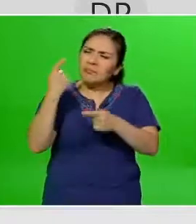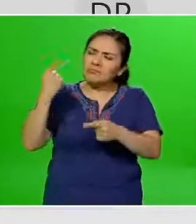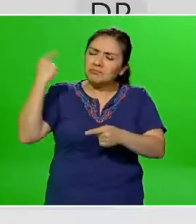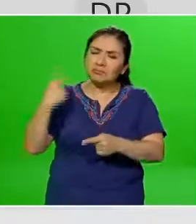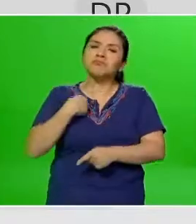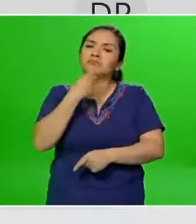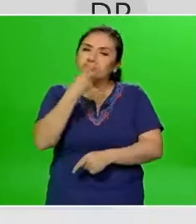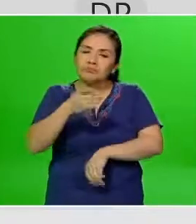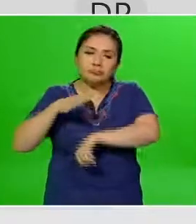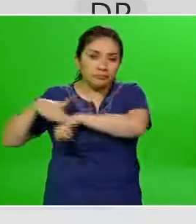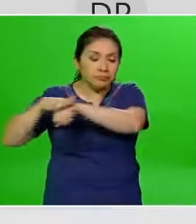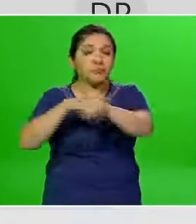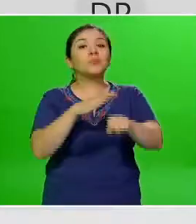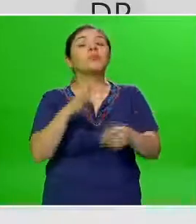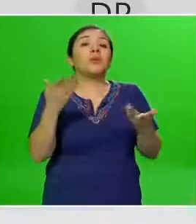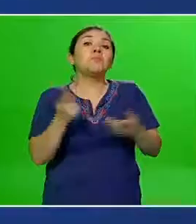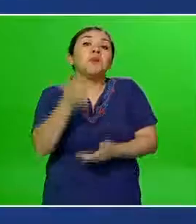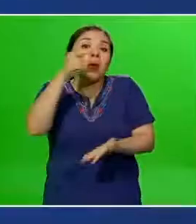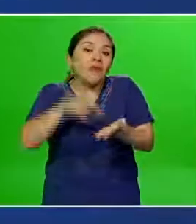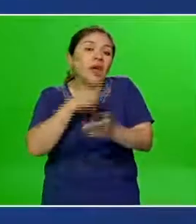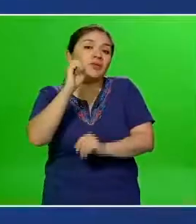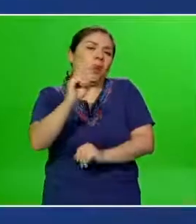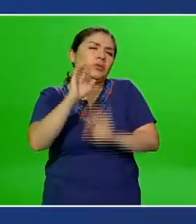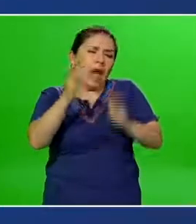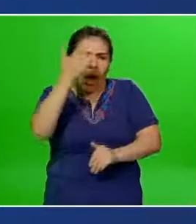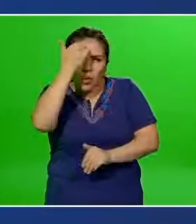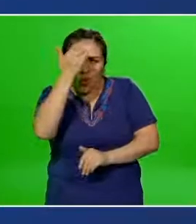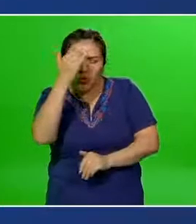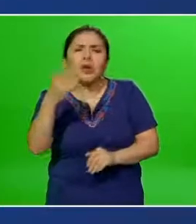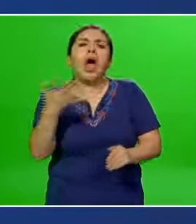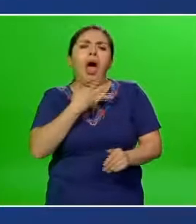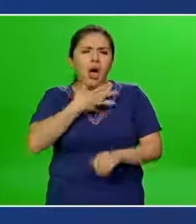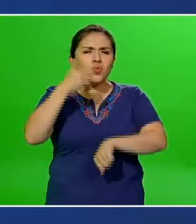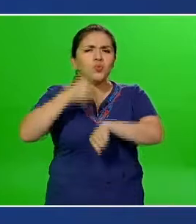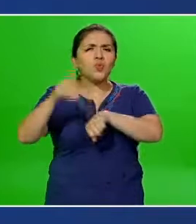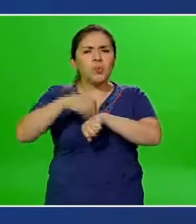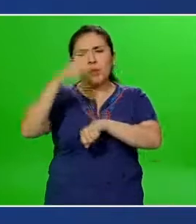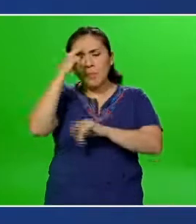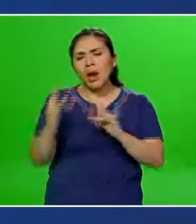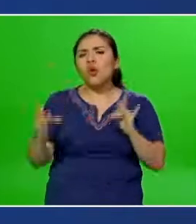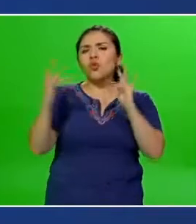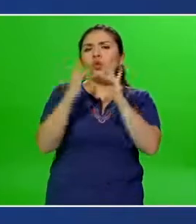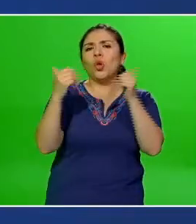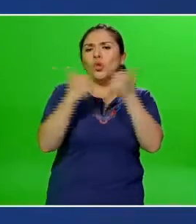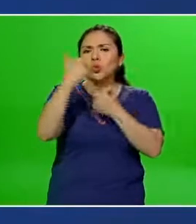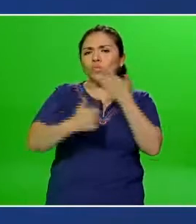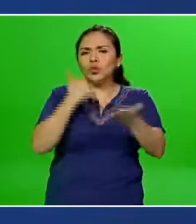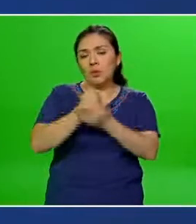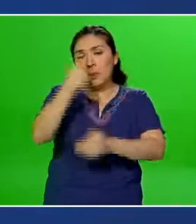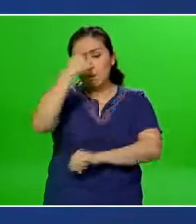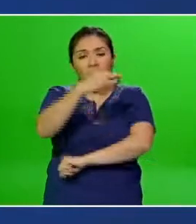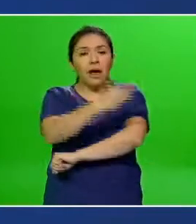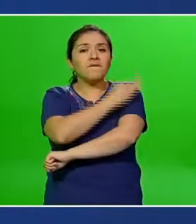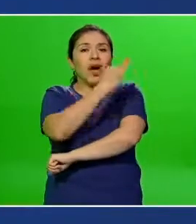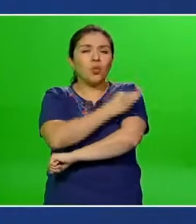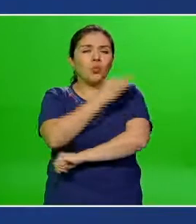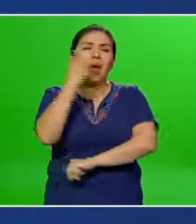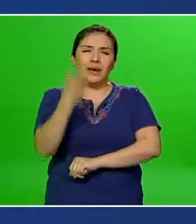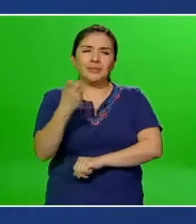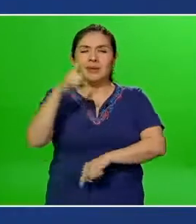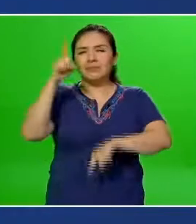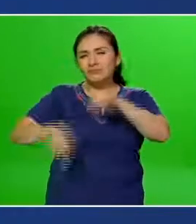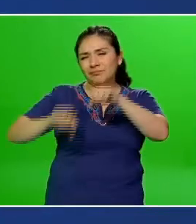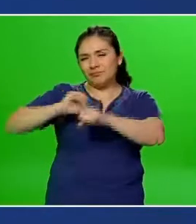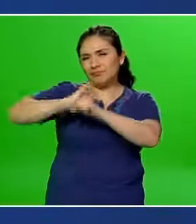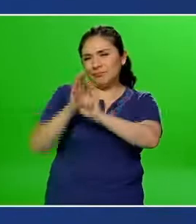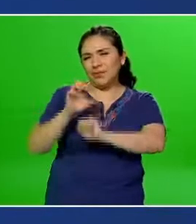recordarles o decirles por primera vez que tenemos un número para el contacto ciudadano de la vacuna contra el virus SARS-CoV-2 para